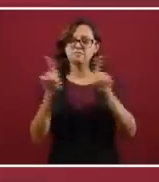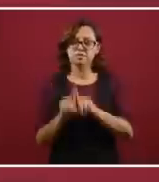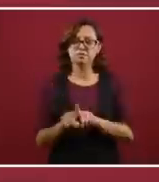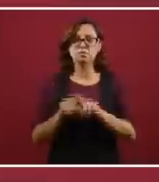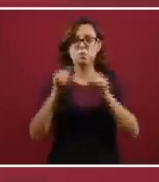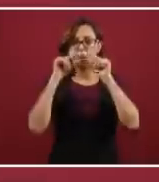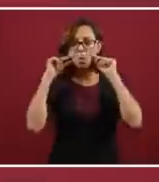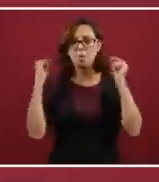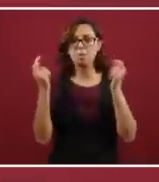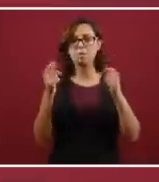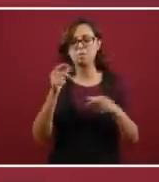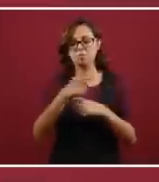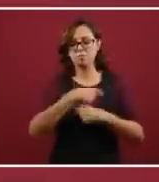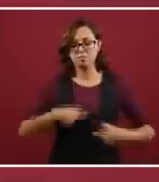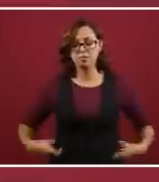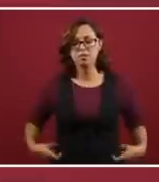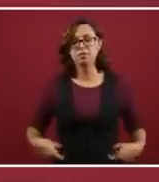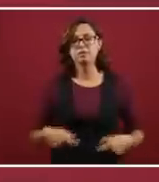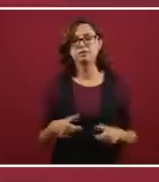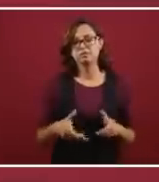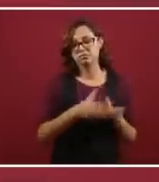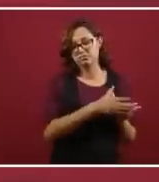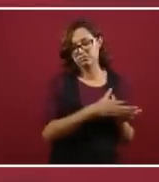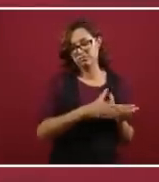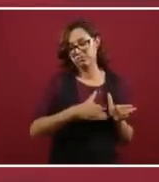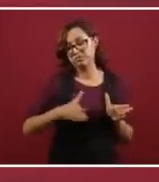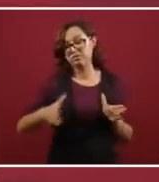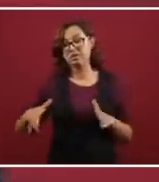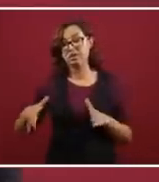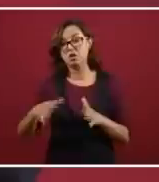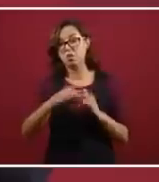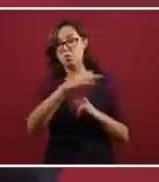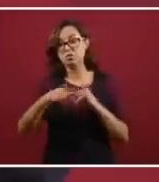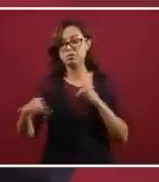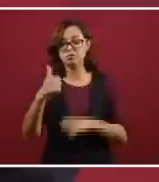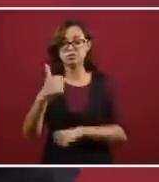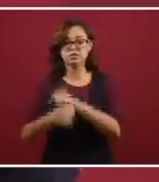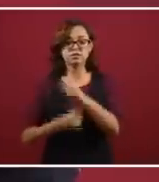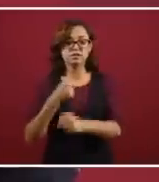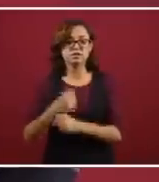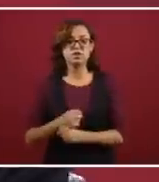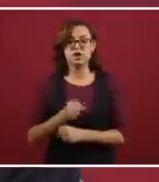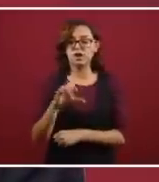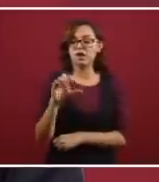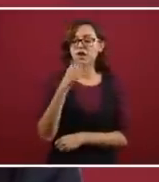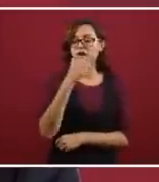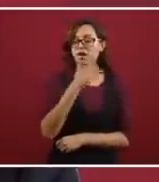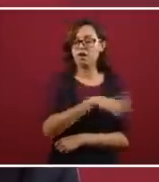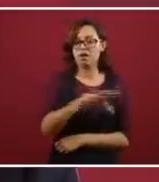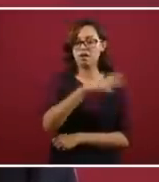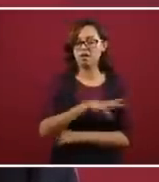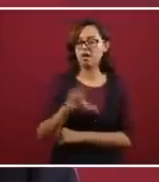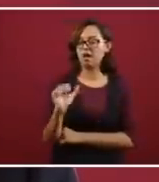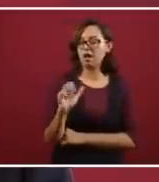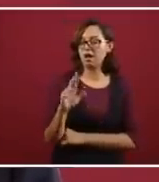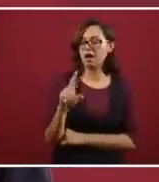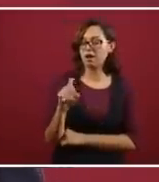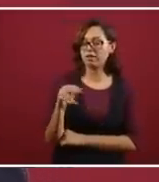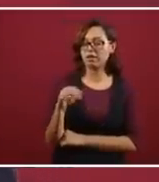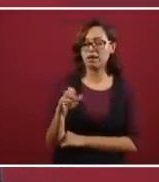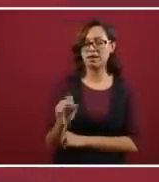en el sexenio del general Cárdenas, cuando se terminan de